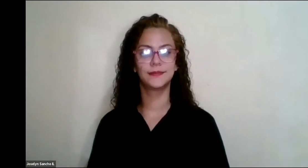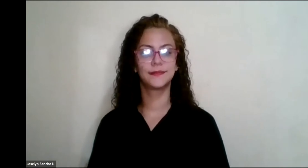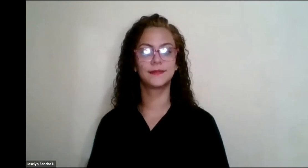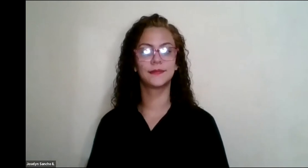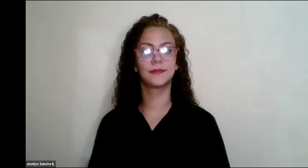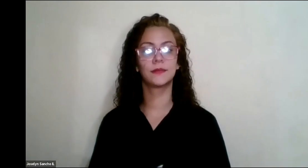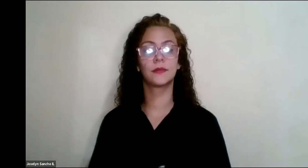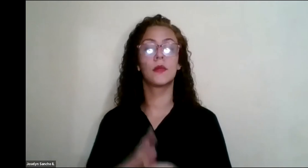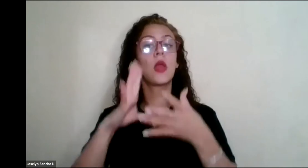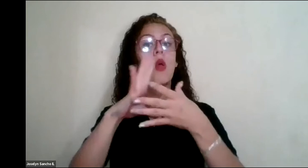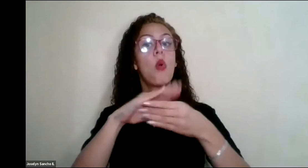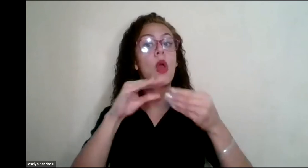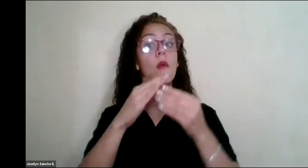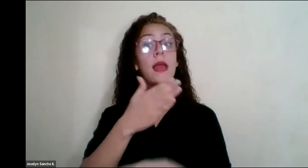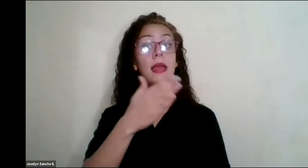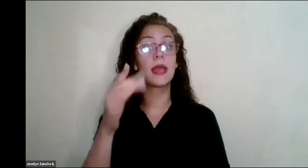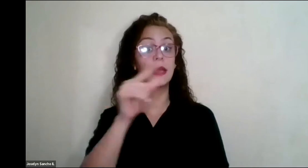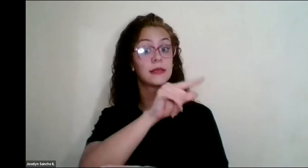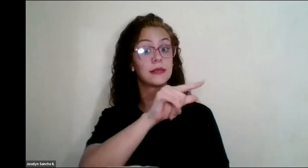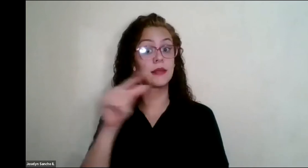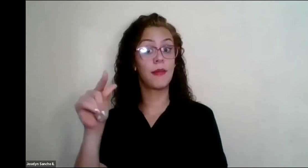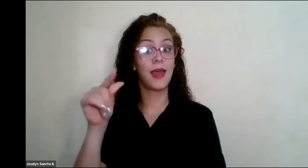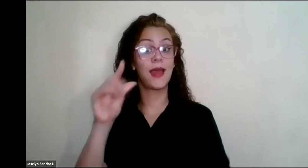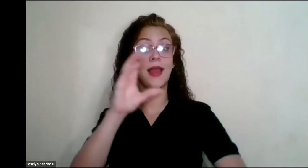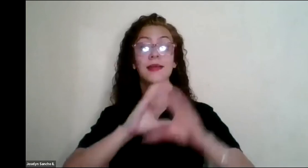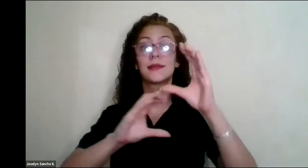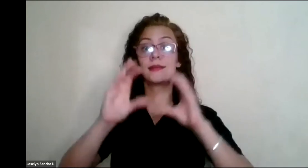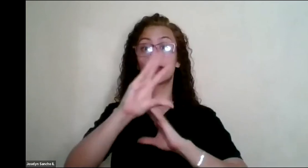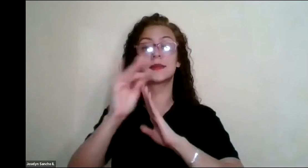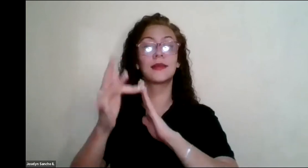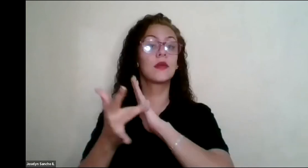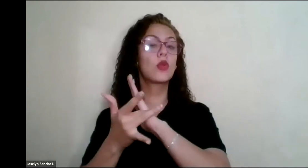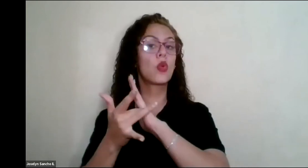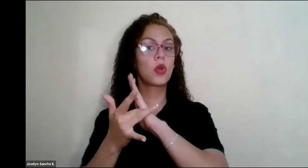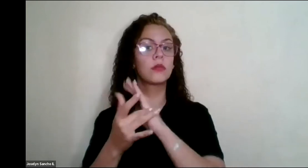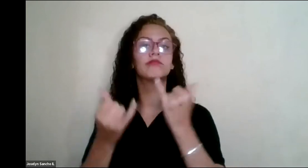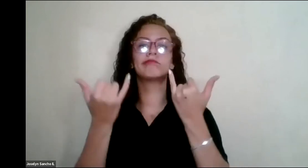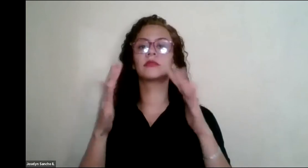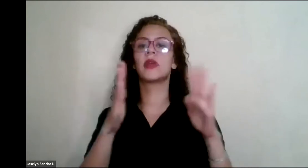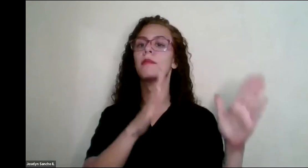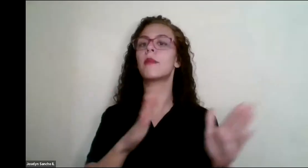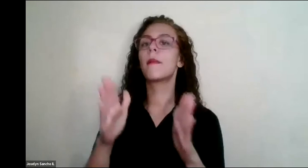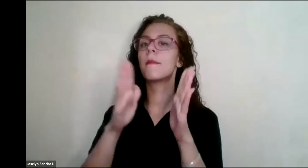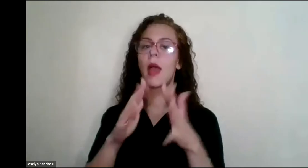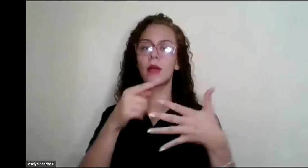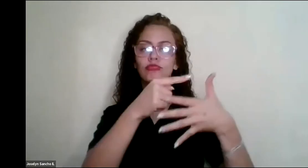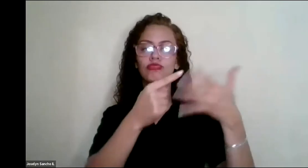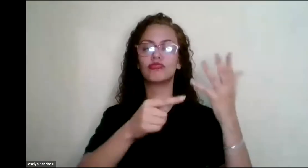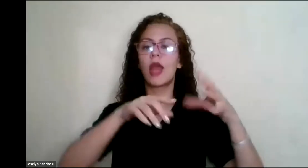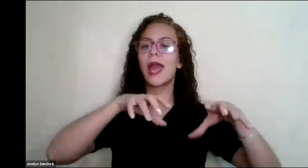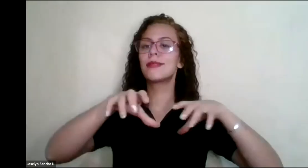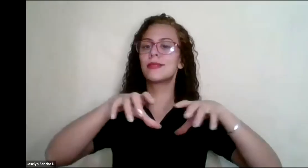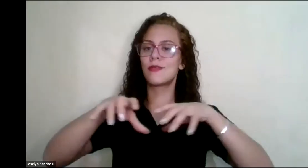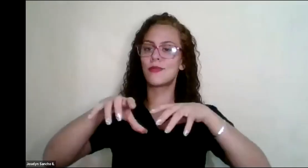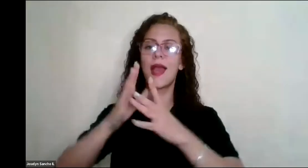Les comento que en la Semana de la Ciencia y la Tecnología hemos preparado una serie de actividades a través